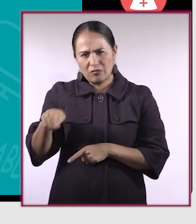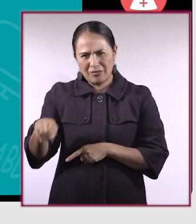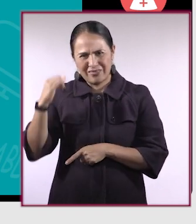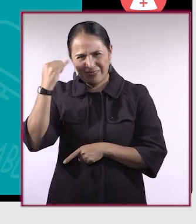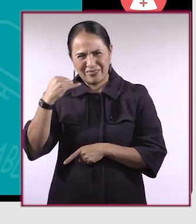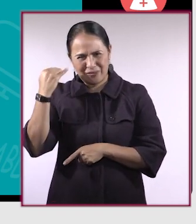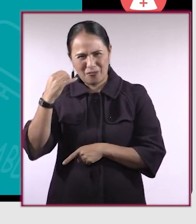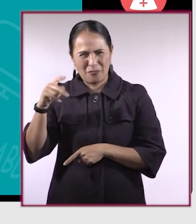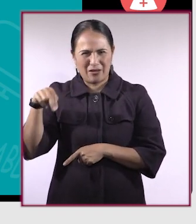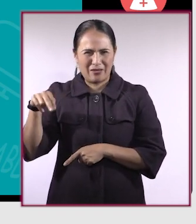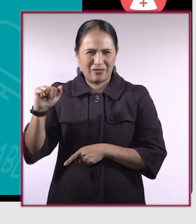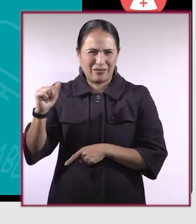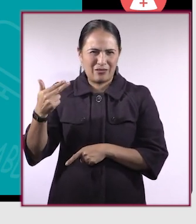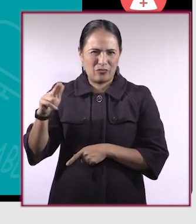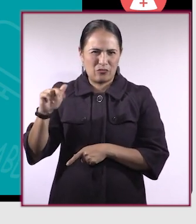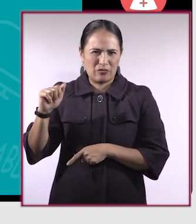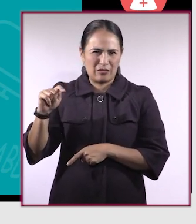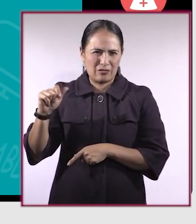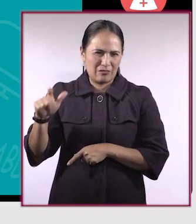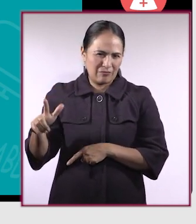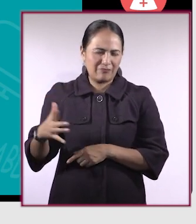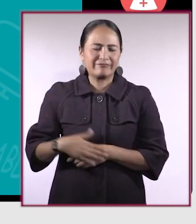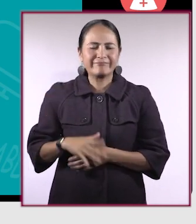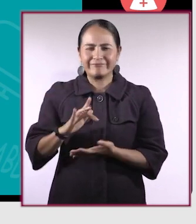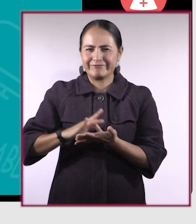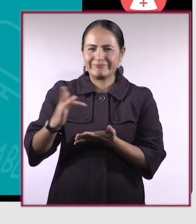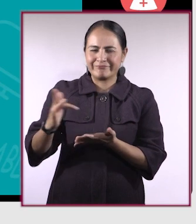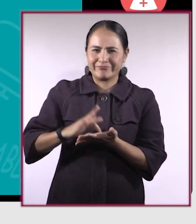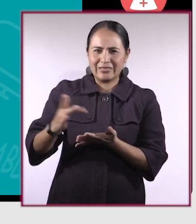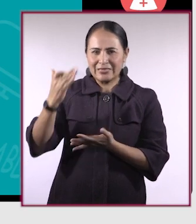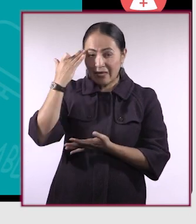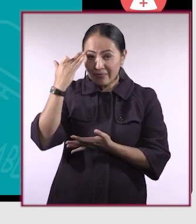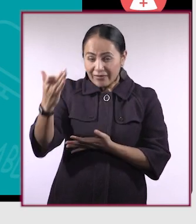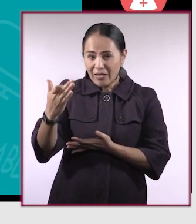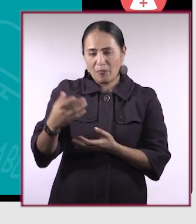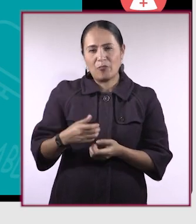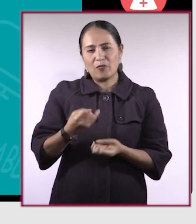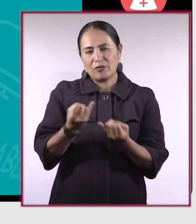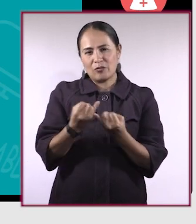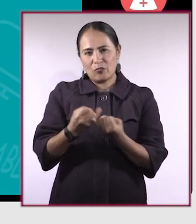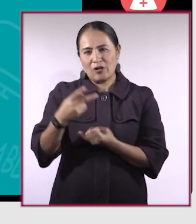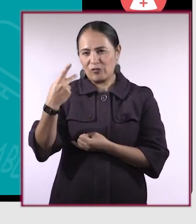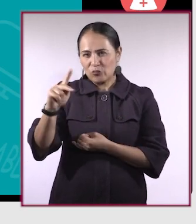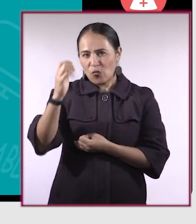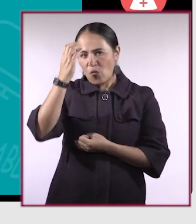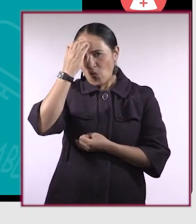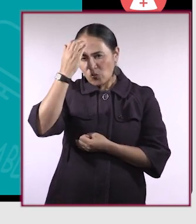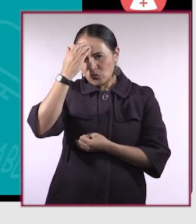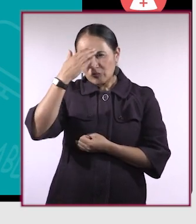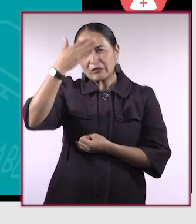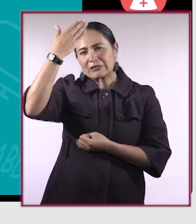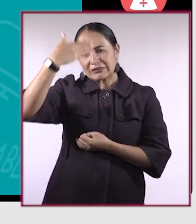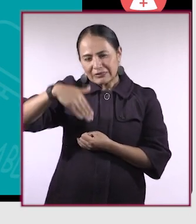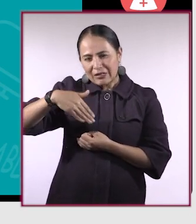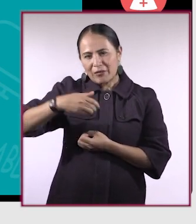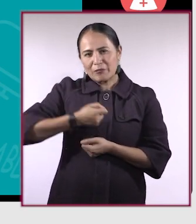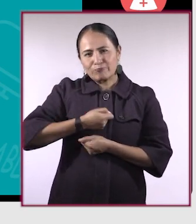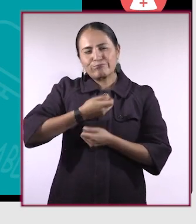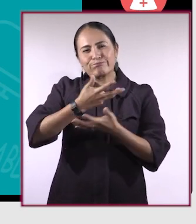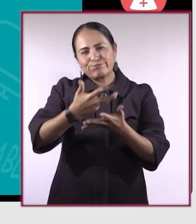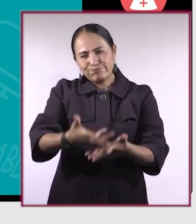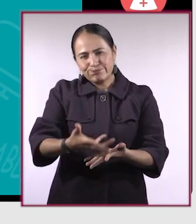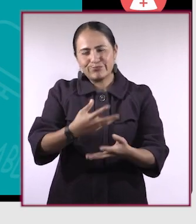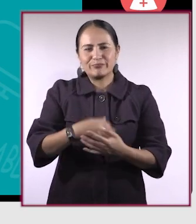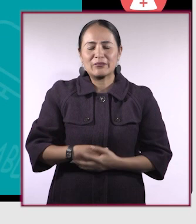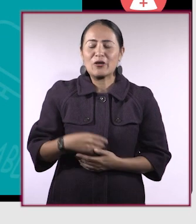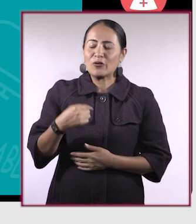De verdad que le agradecemos mucho este tiempo, estas palabras, compartir todo su